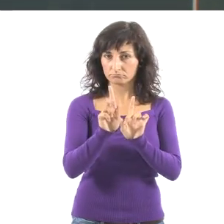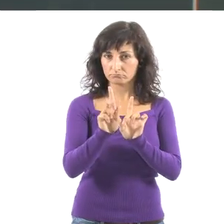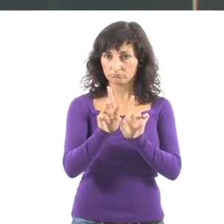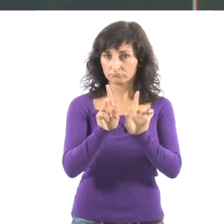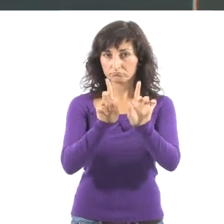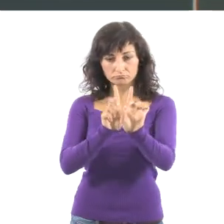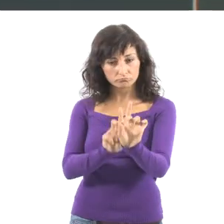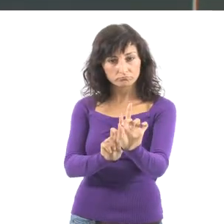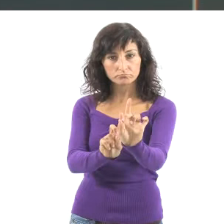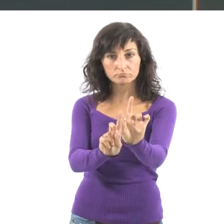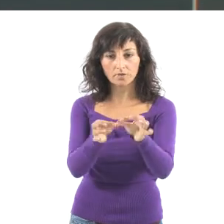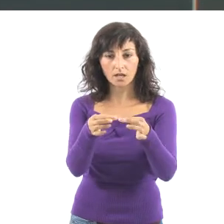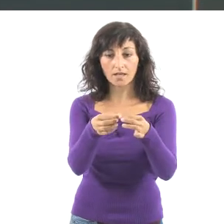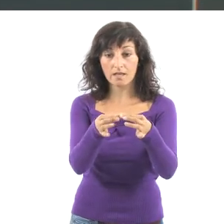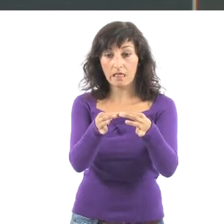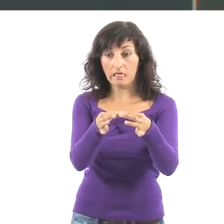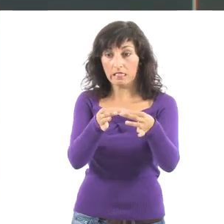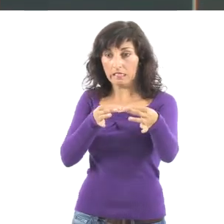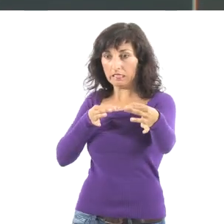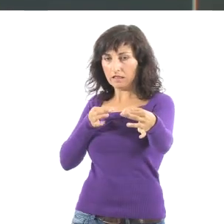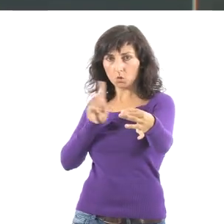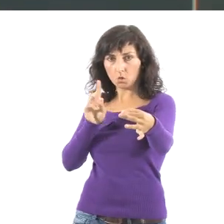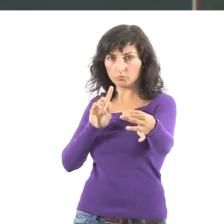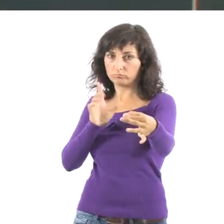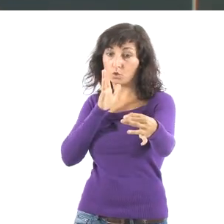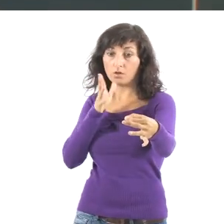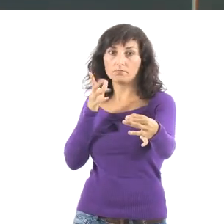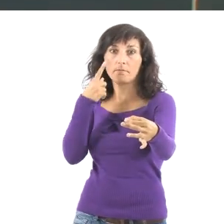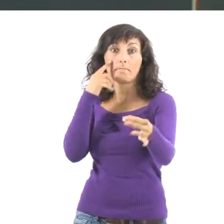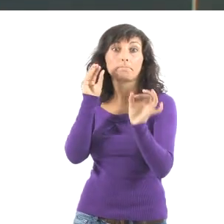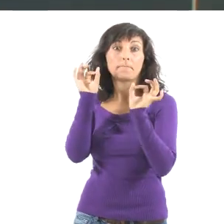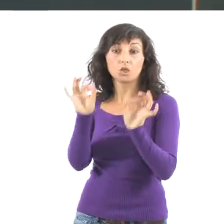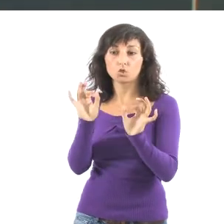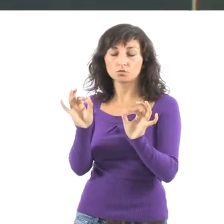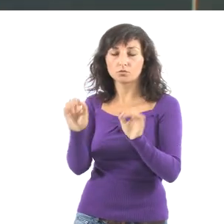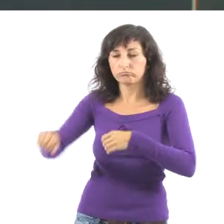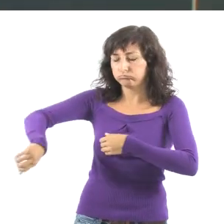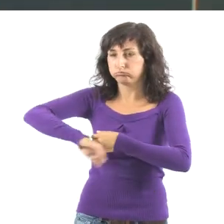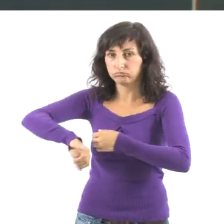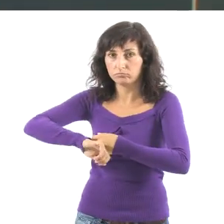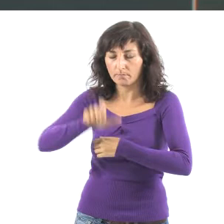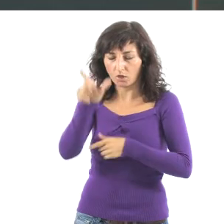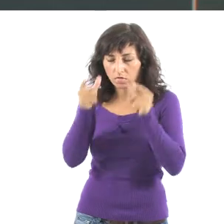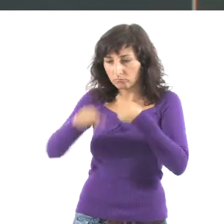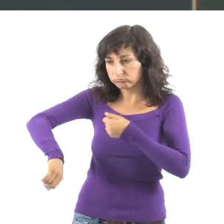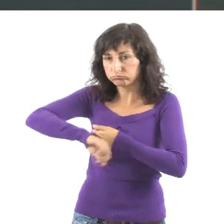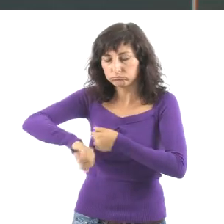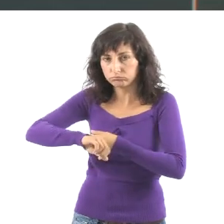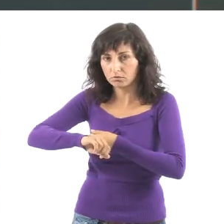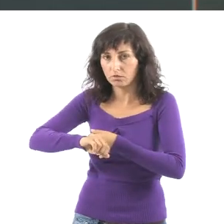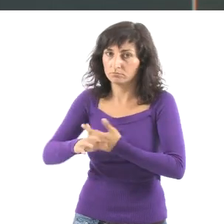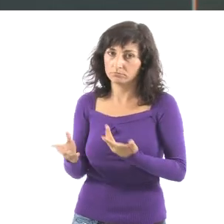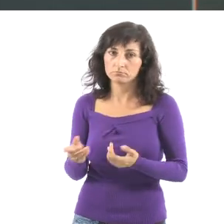amplitud de ambas personas no sea excesiva y corra el riesgo, el guiado, de chocar con algún elemento que estuviera a los lados de la senda